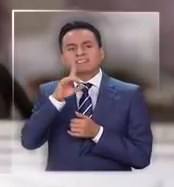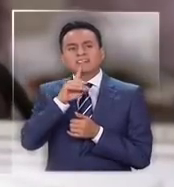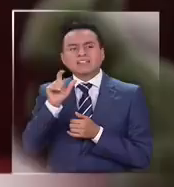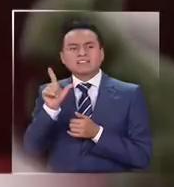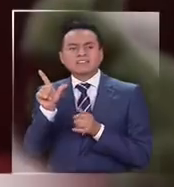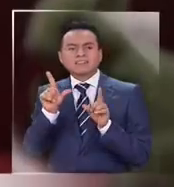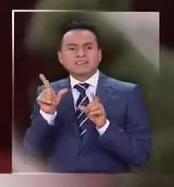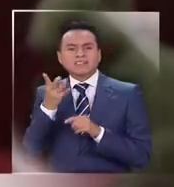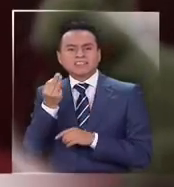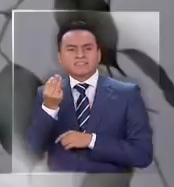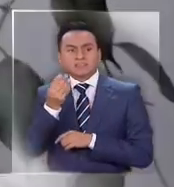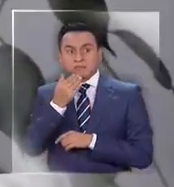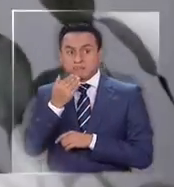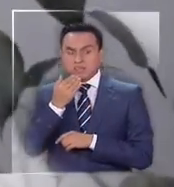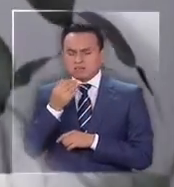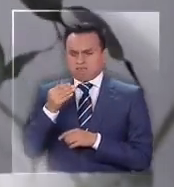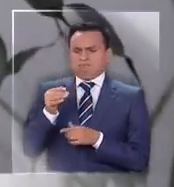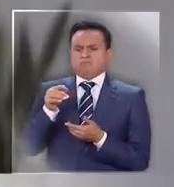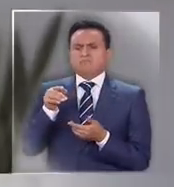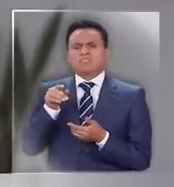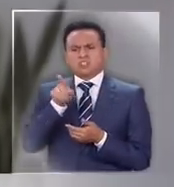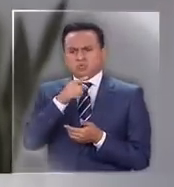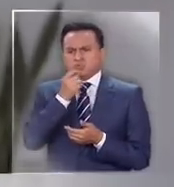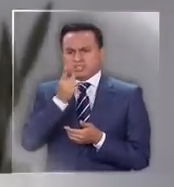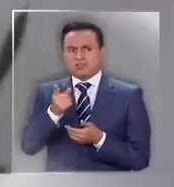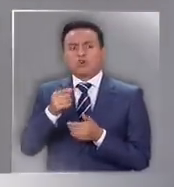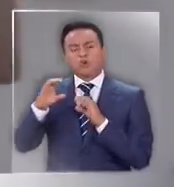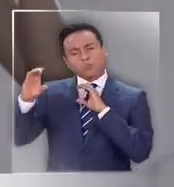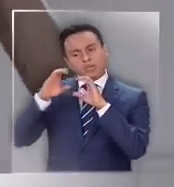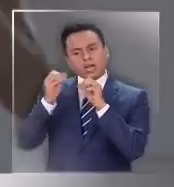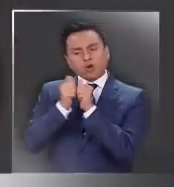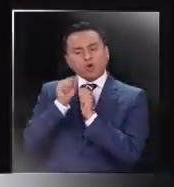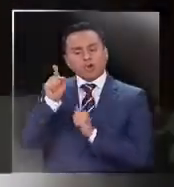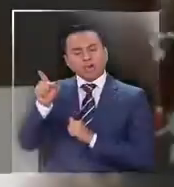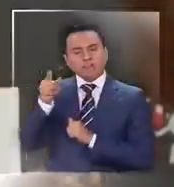13. También repudió las denuncias. Me comuniqué con él.